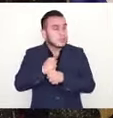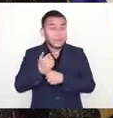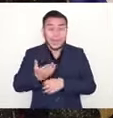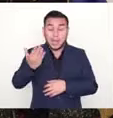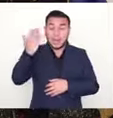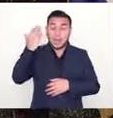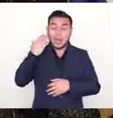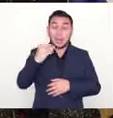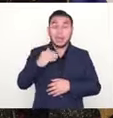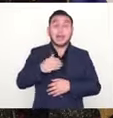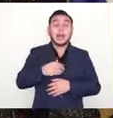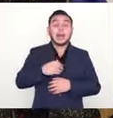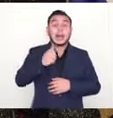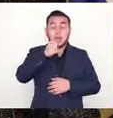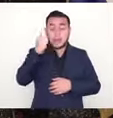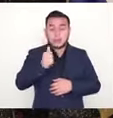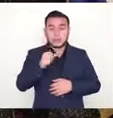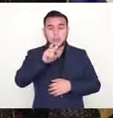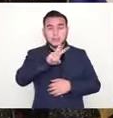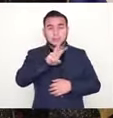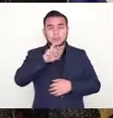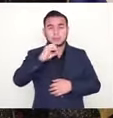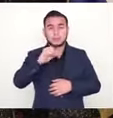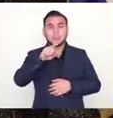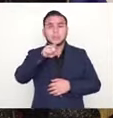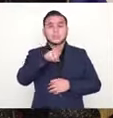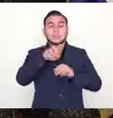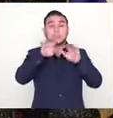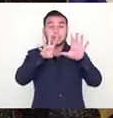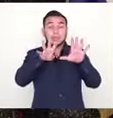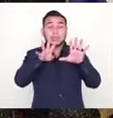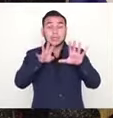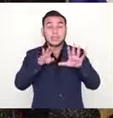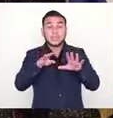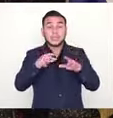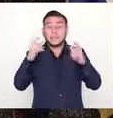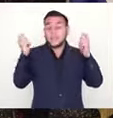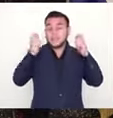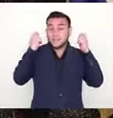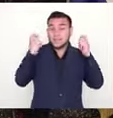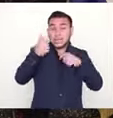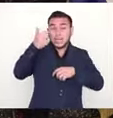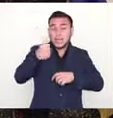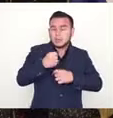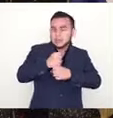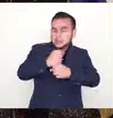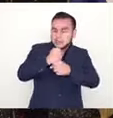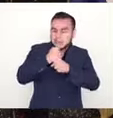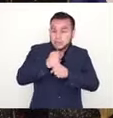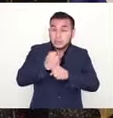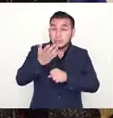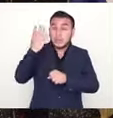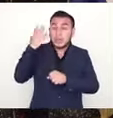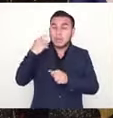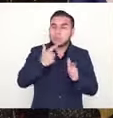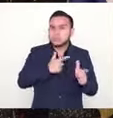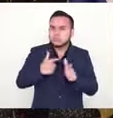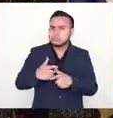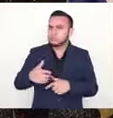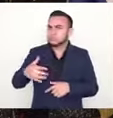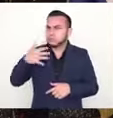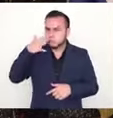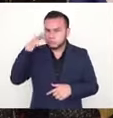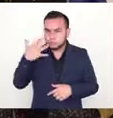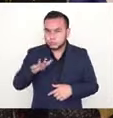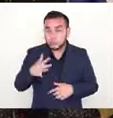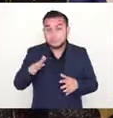en agosto 2019 nosotros celebramos tener el mes más seguro desde la guerra civil pues ellos